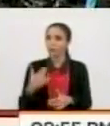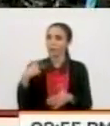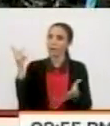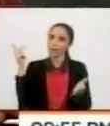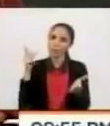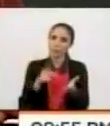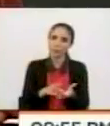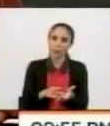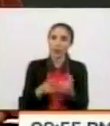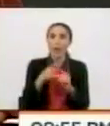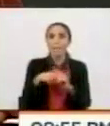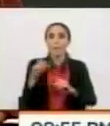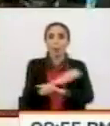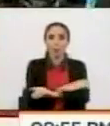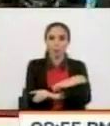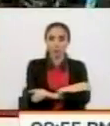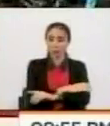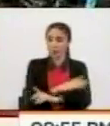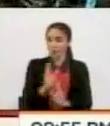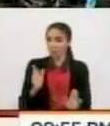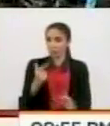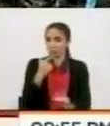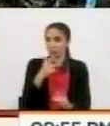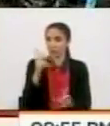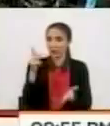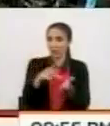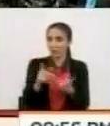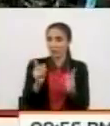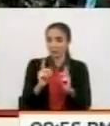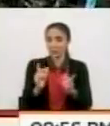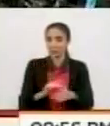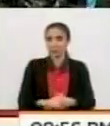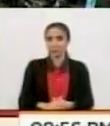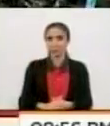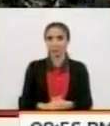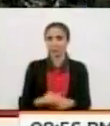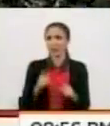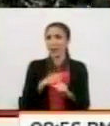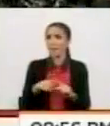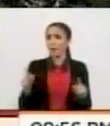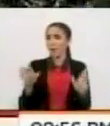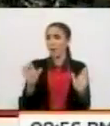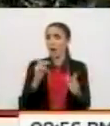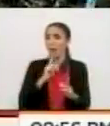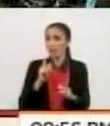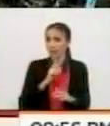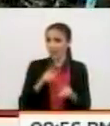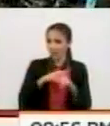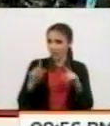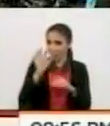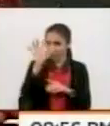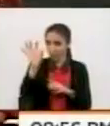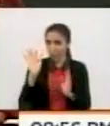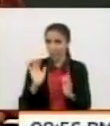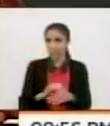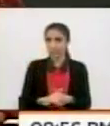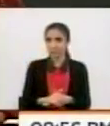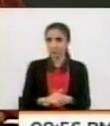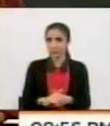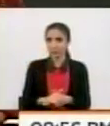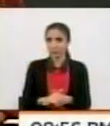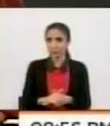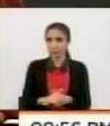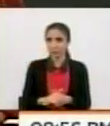es. O dicen que no quieren ir, ellos tienen su candidato, pues. Pero eso de las mentiras no es nada más afuera. Henry